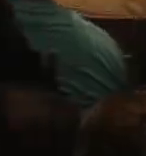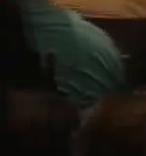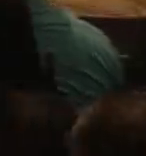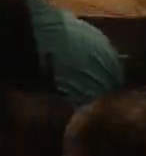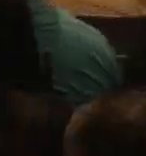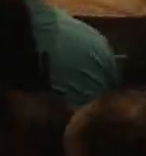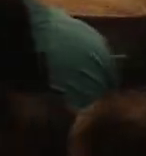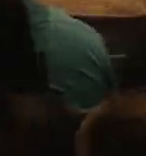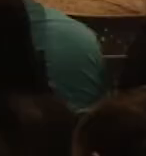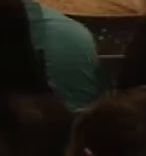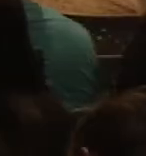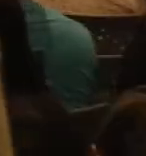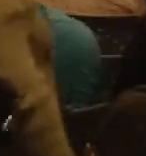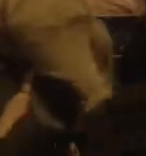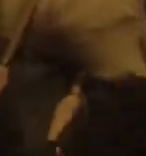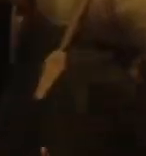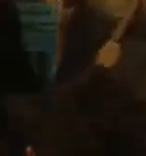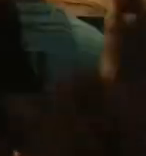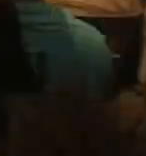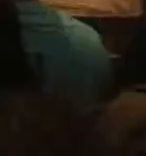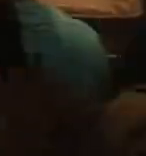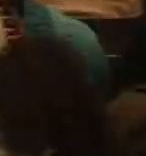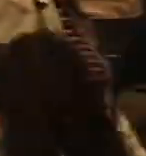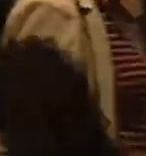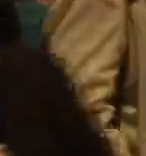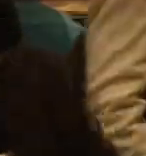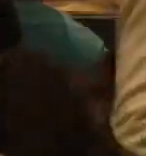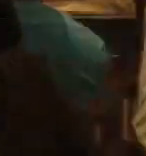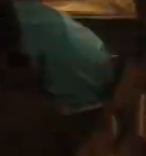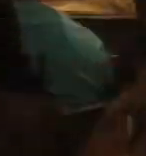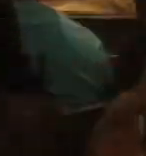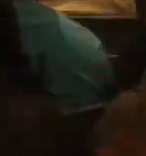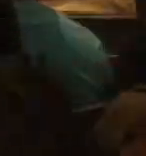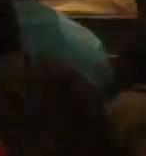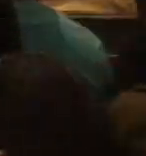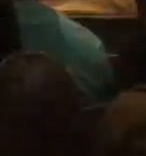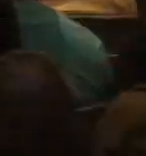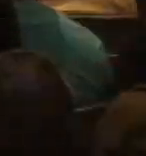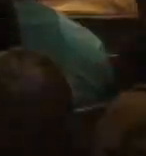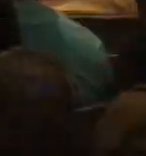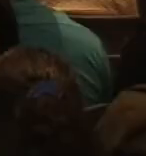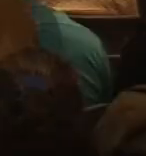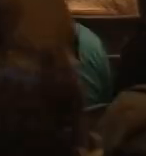Bueno, para ustedes, el trabajo que ha llevado Totolamo Pocine y sus tambores, bueno.